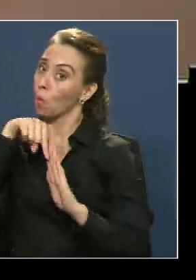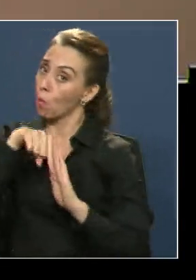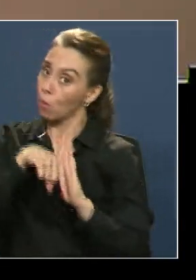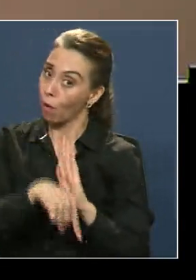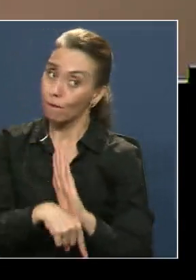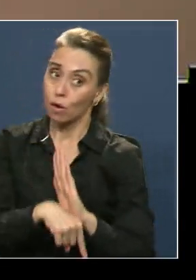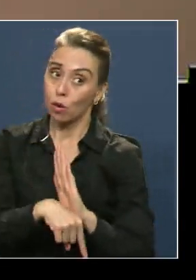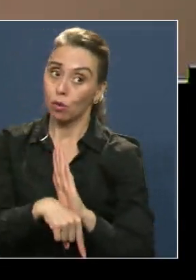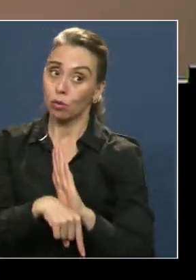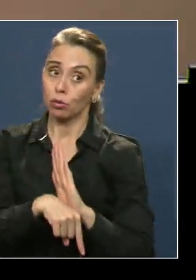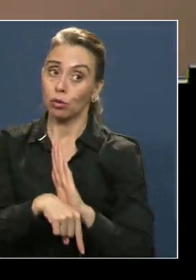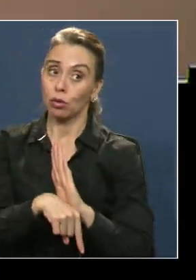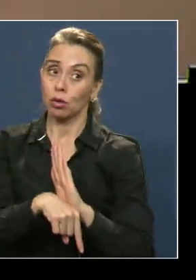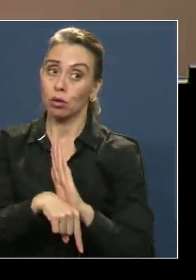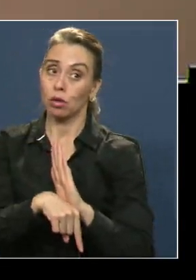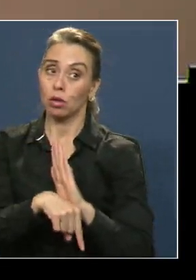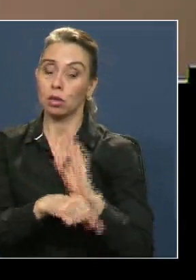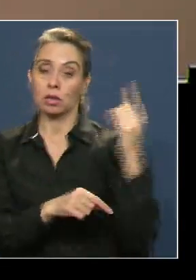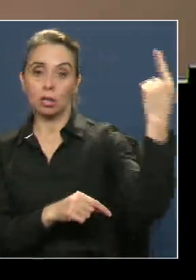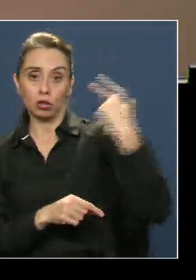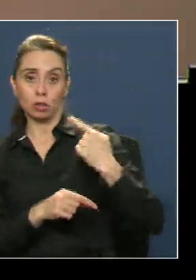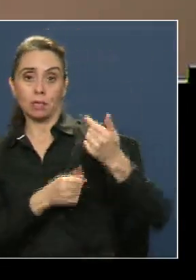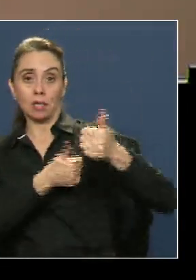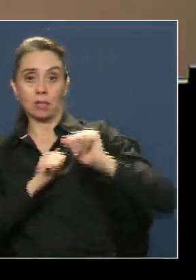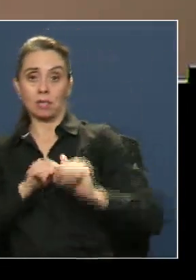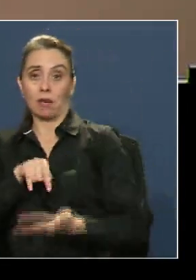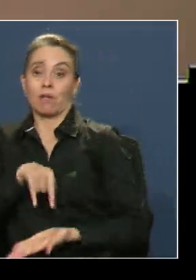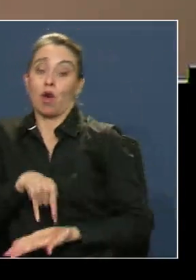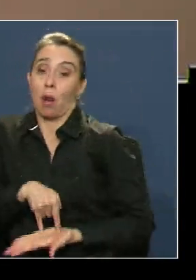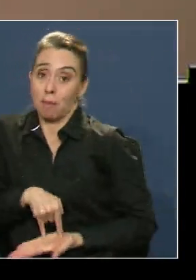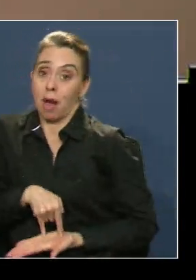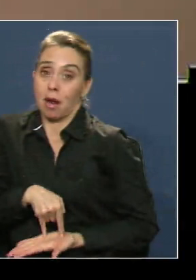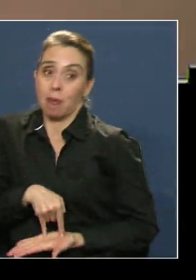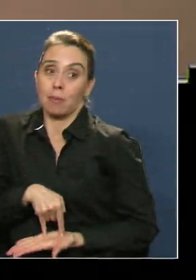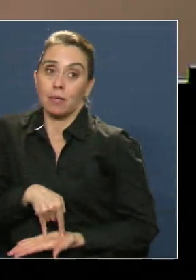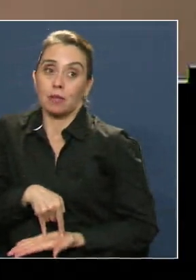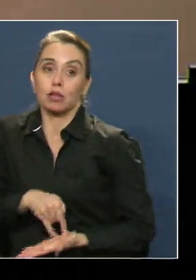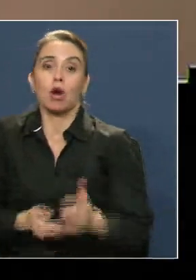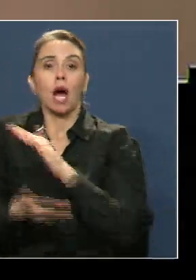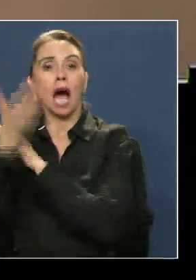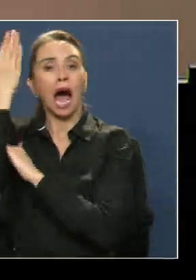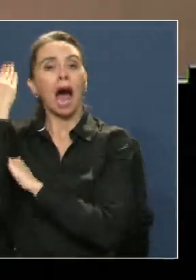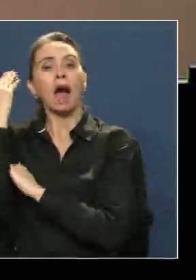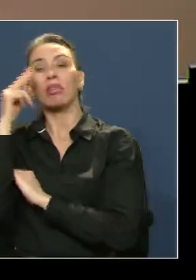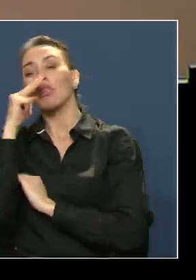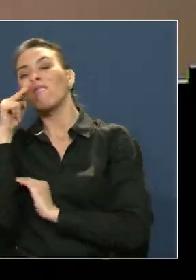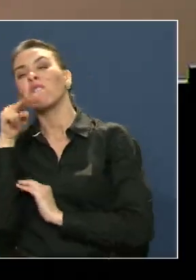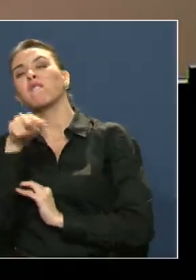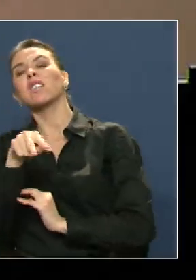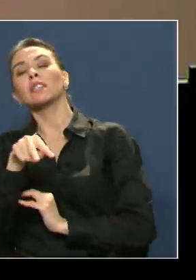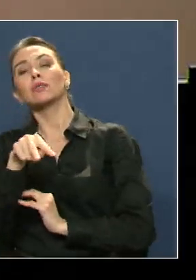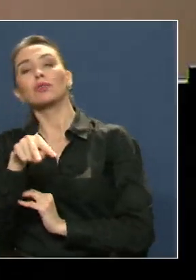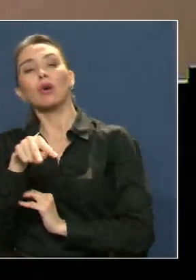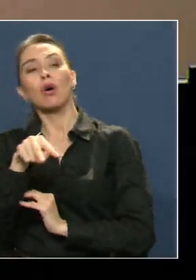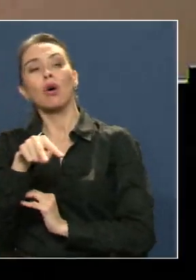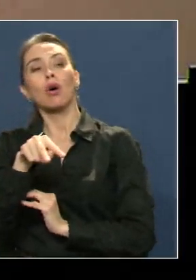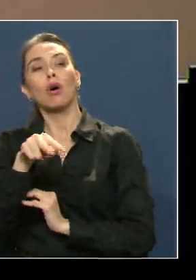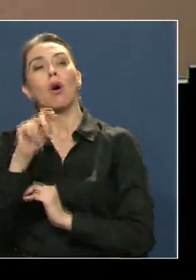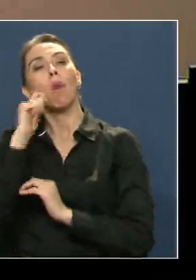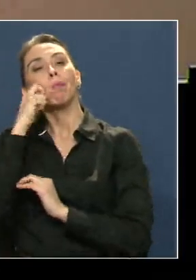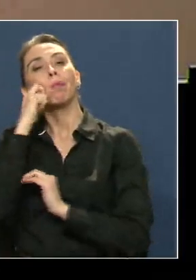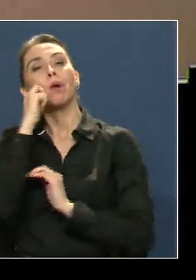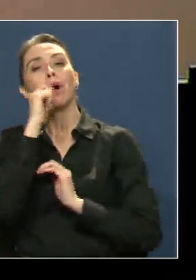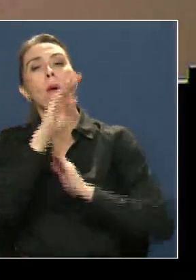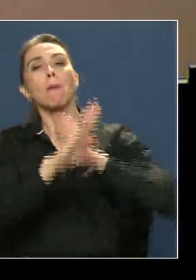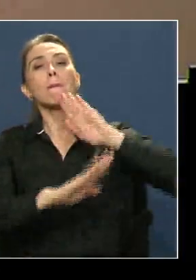nos pone y nos impone el desafío en este Parlamento, la visión que se tenía y la pseudo